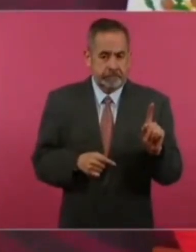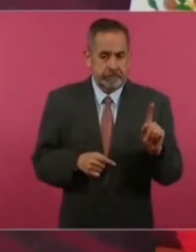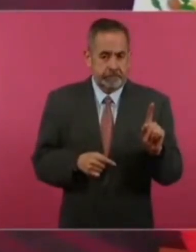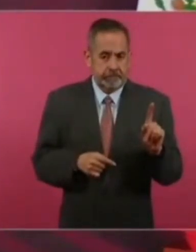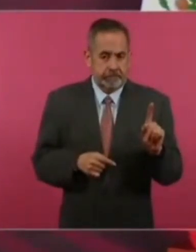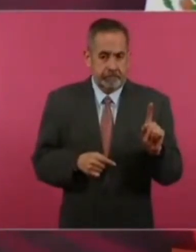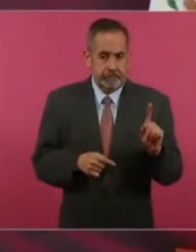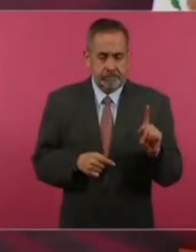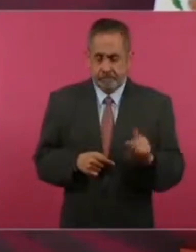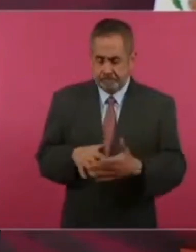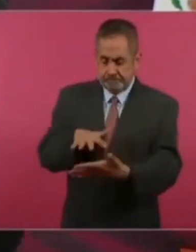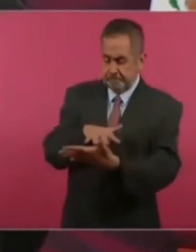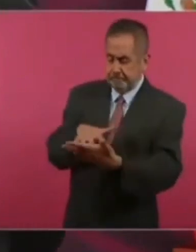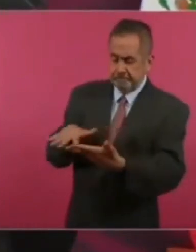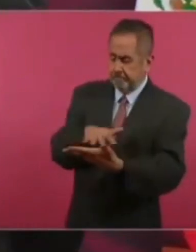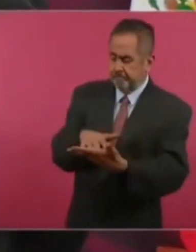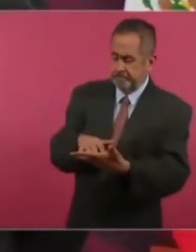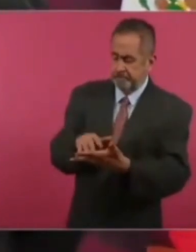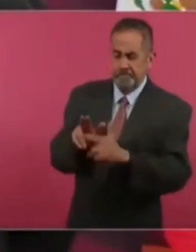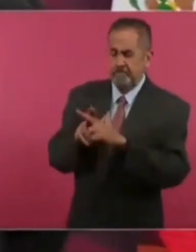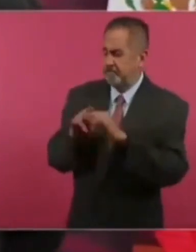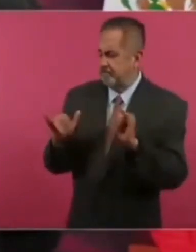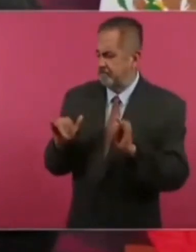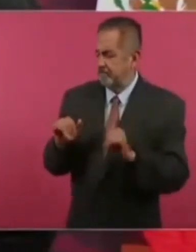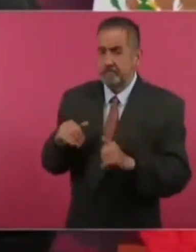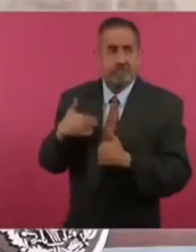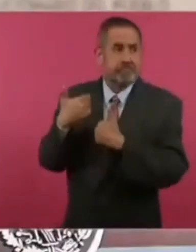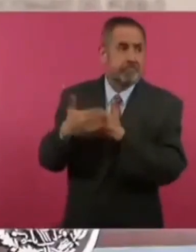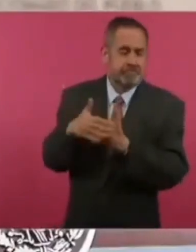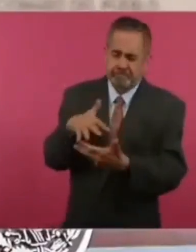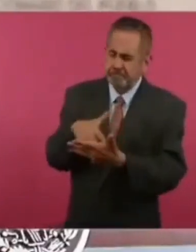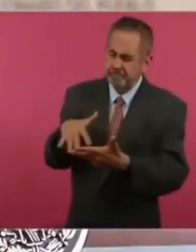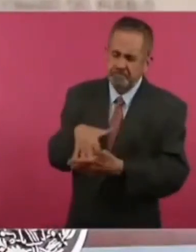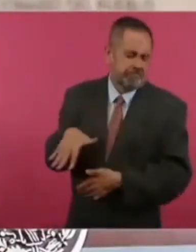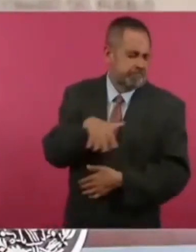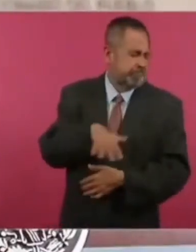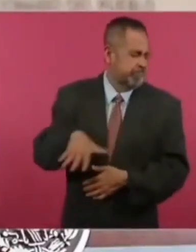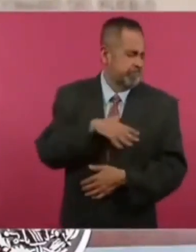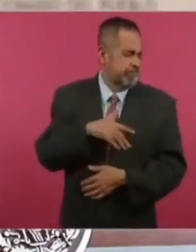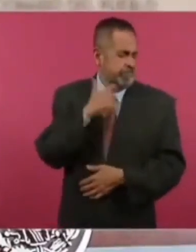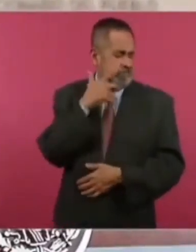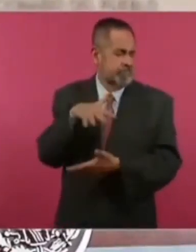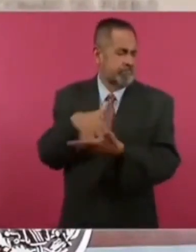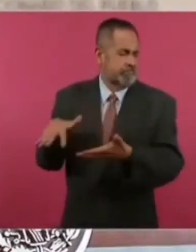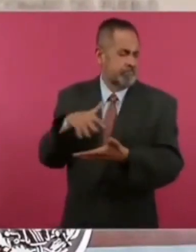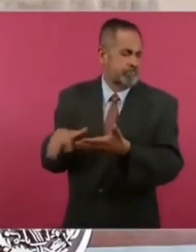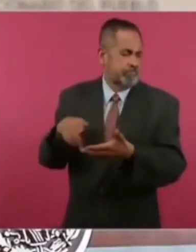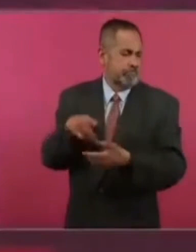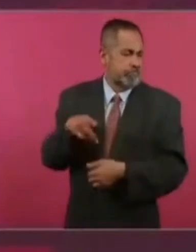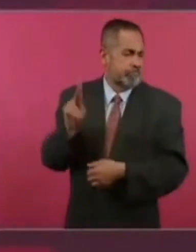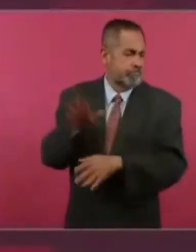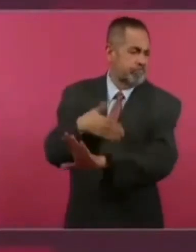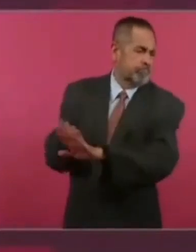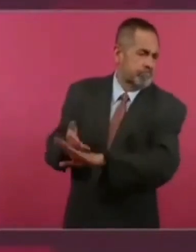leído ni voy a leer los libros de texto, pero estoy en contra,